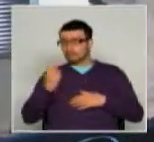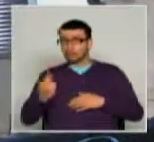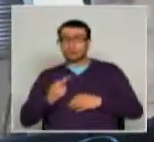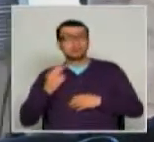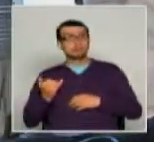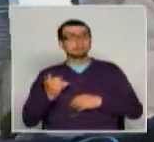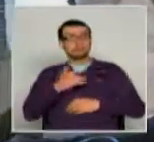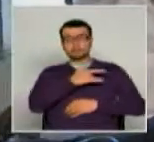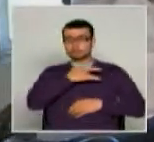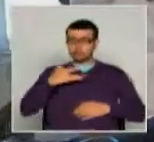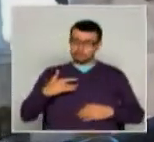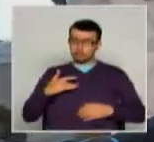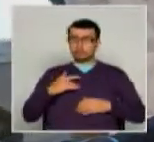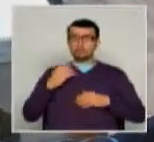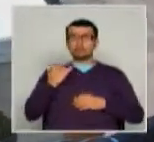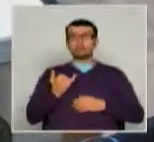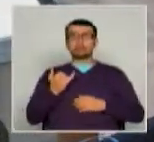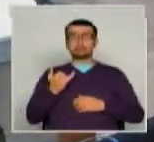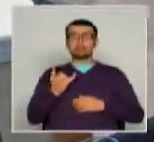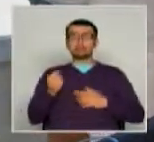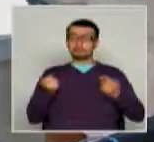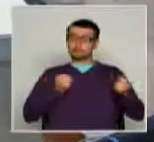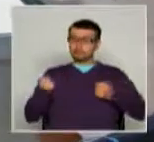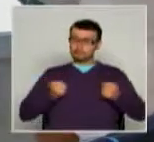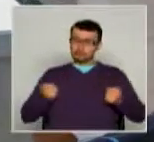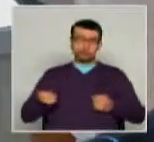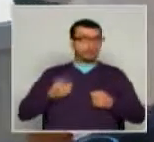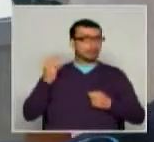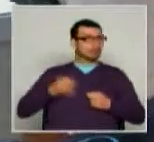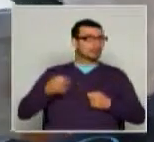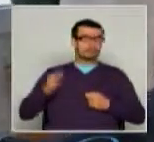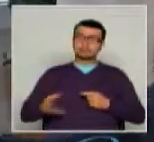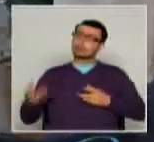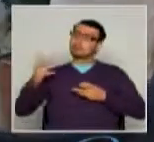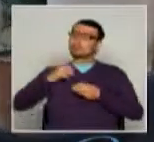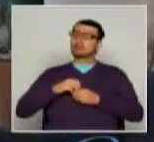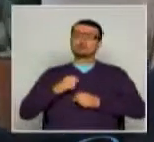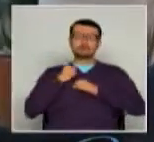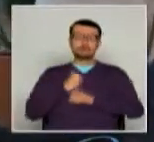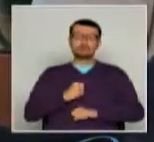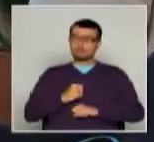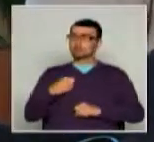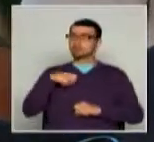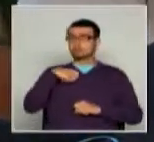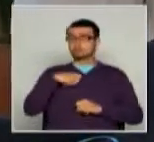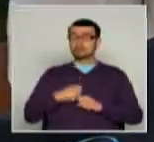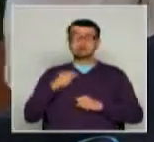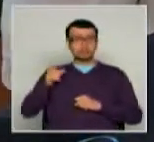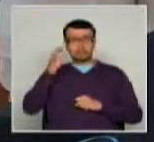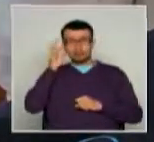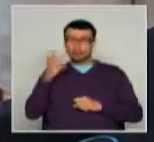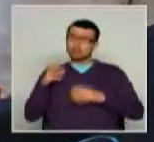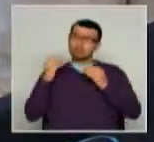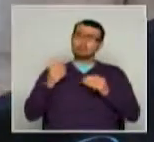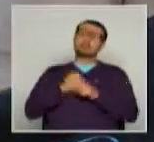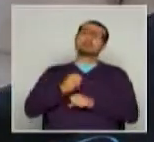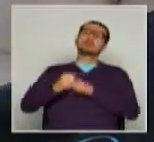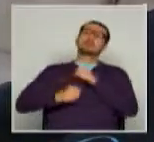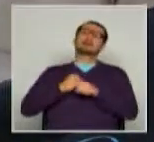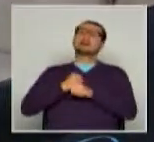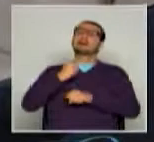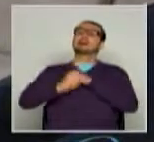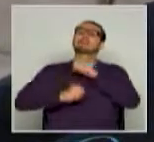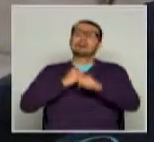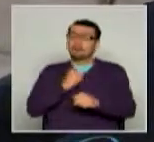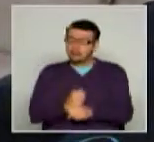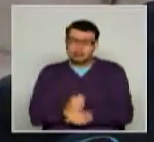técnica terapéutica milenaria que cada vez tiene más fuerza, y si han pasado tantos años, seguramente ya no